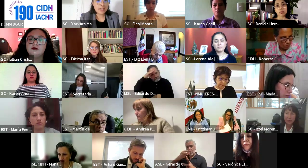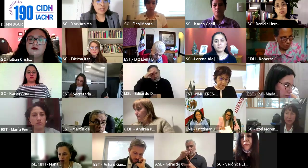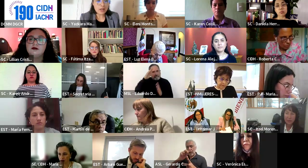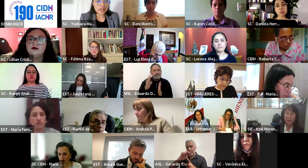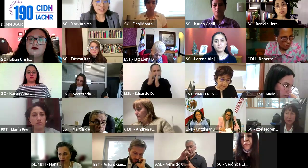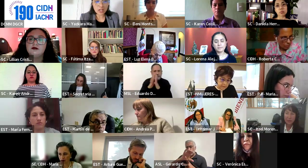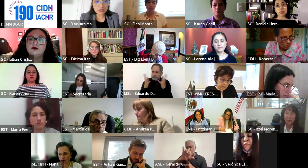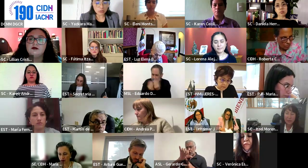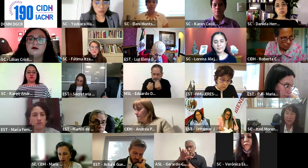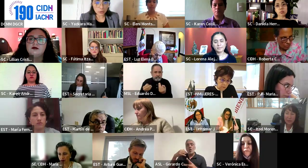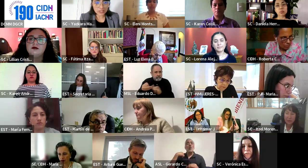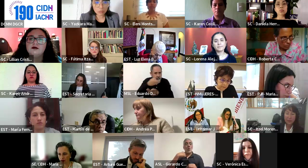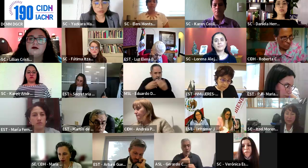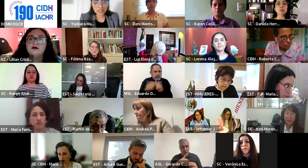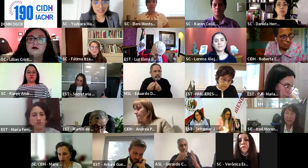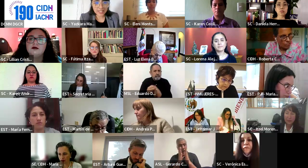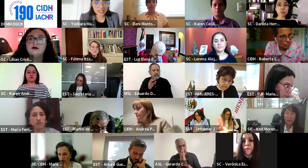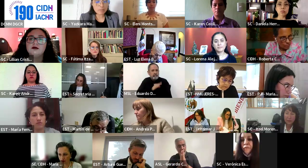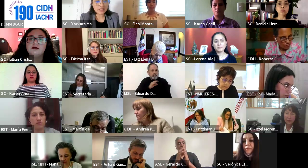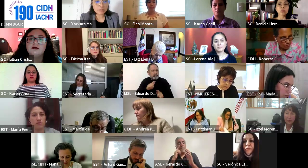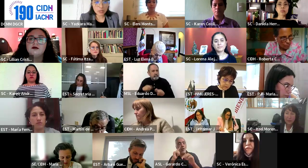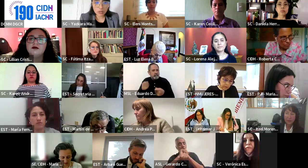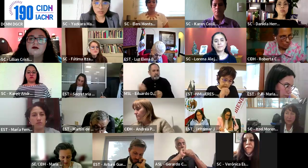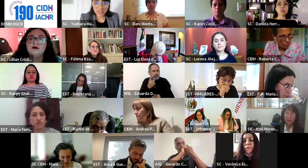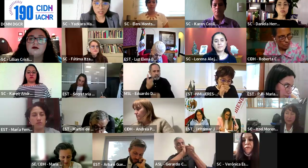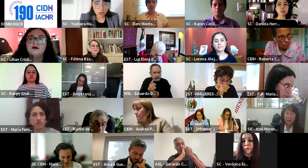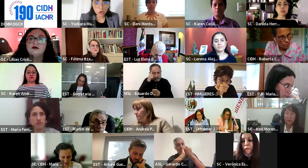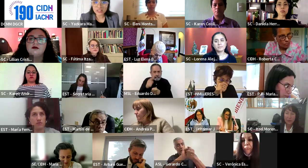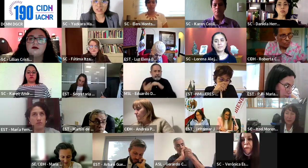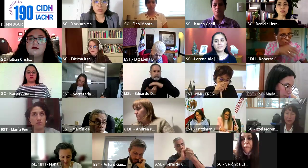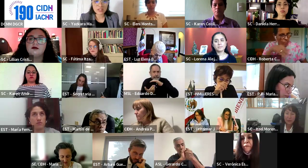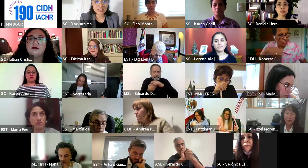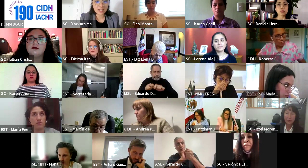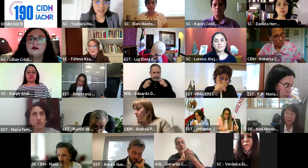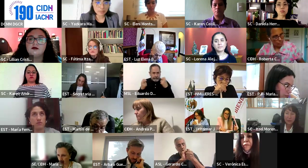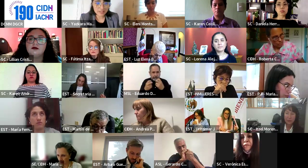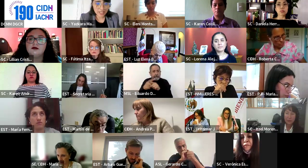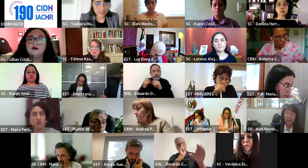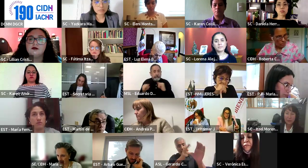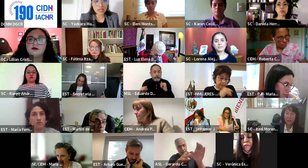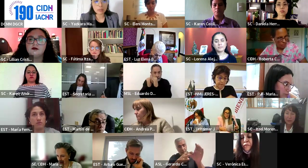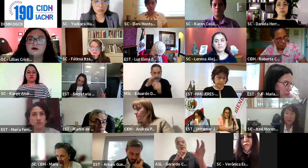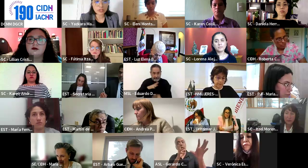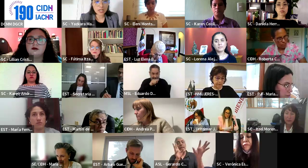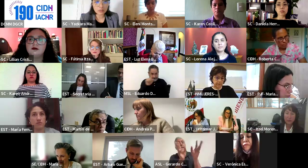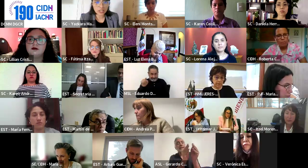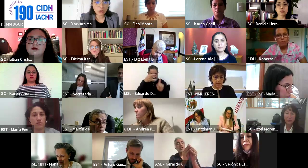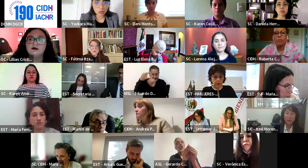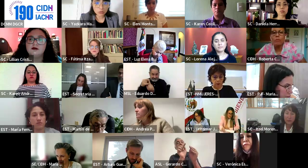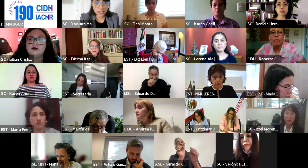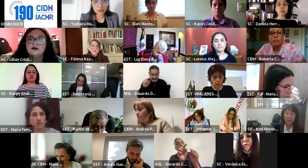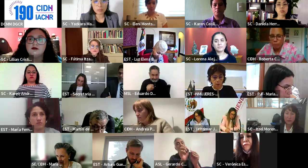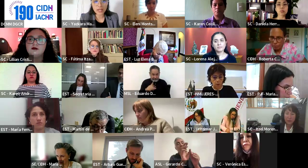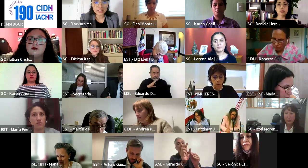colaborativa realizar o poder tener la oportunidad de participar en una mesa de trabajo con las instituciones que están aquí representadas para que podamos trabajar de